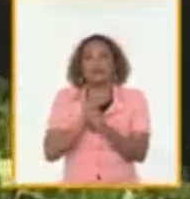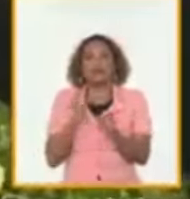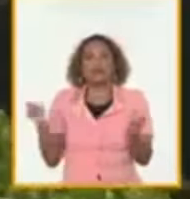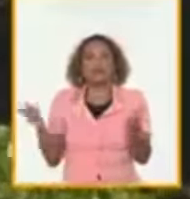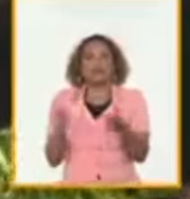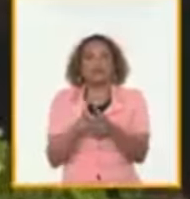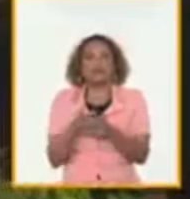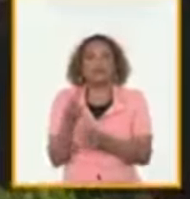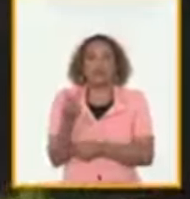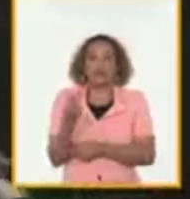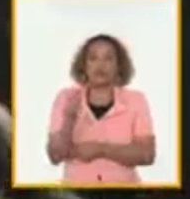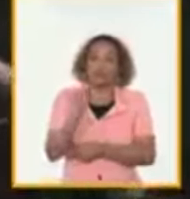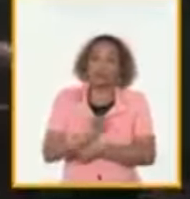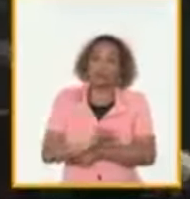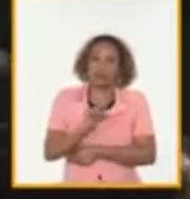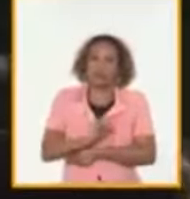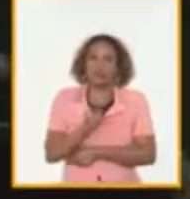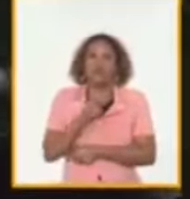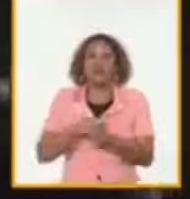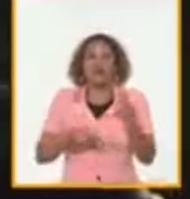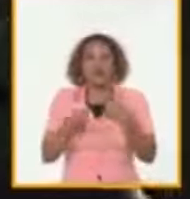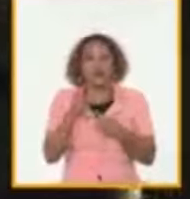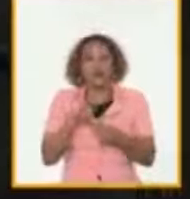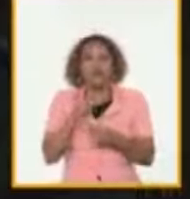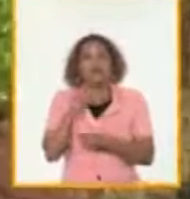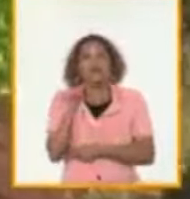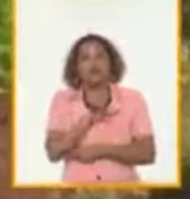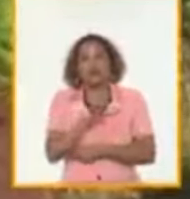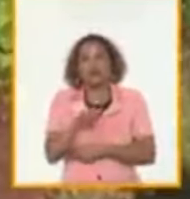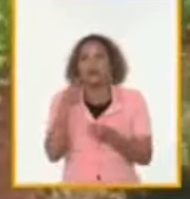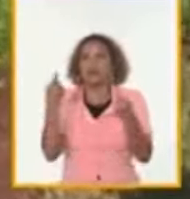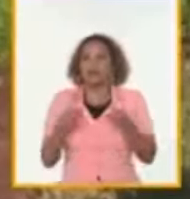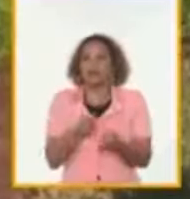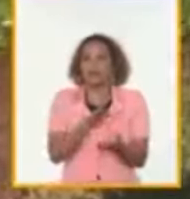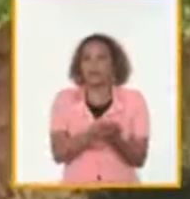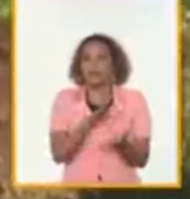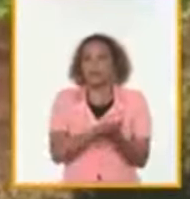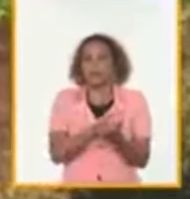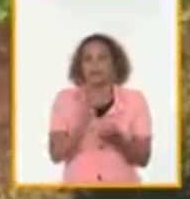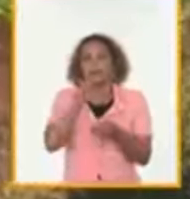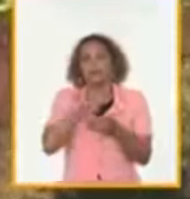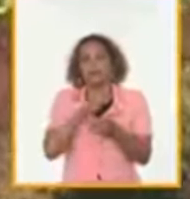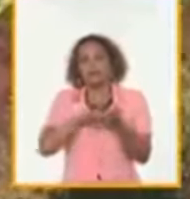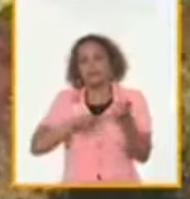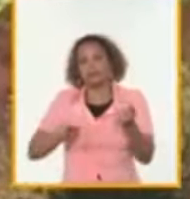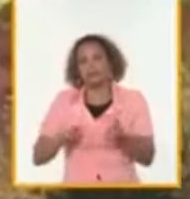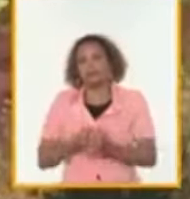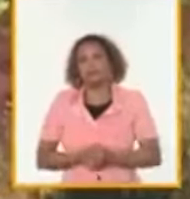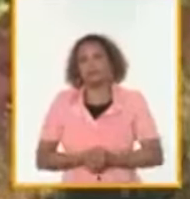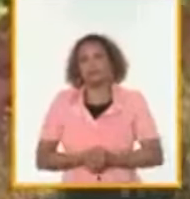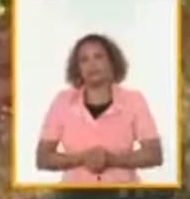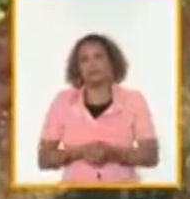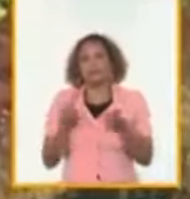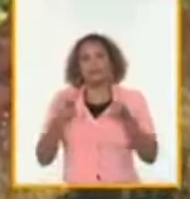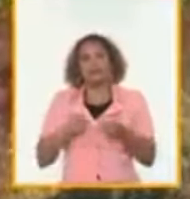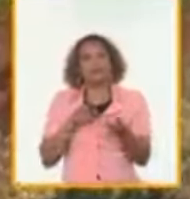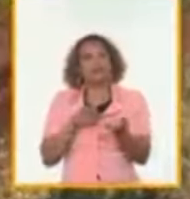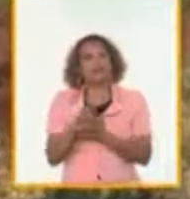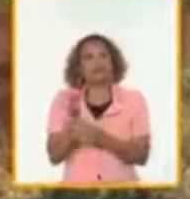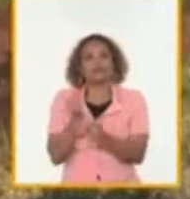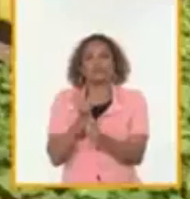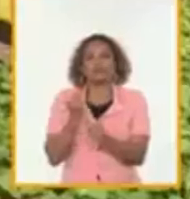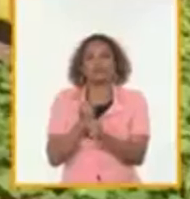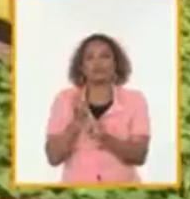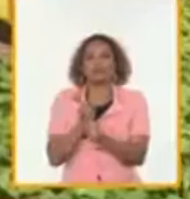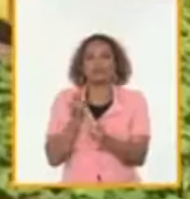costo y entonces eso es algo que también tenemos tenemos pendiente en la provincia algo en lo que tenemos que seguir trabajando y aún y